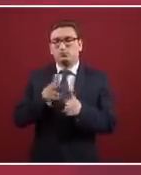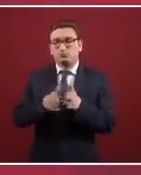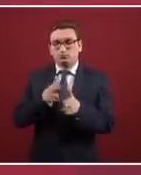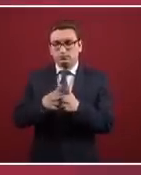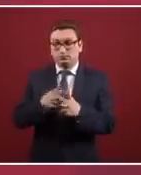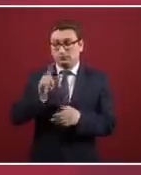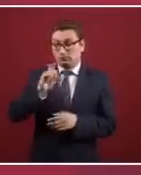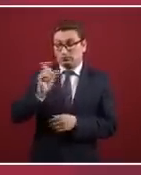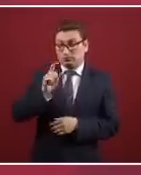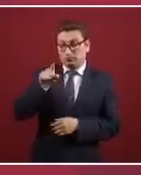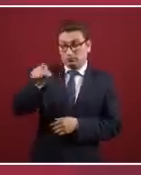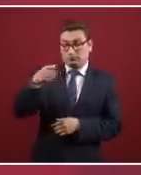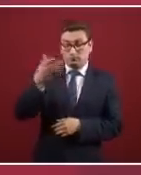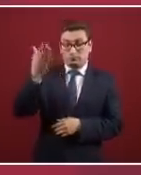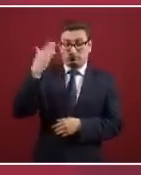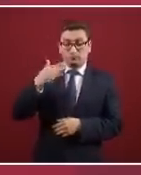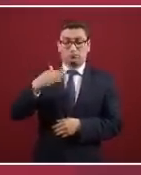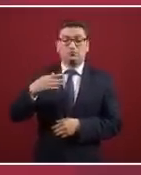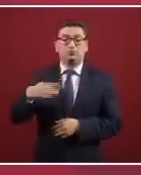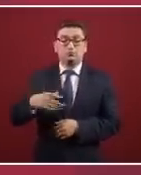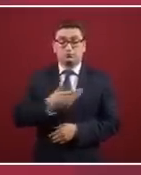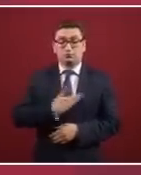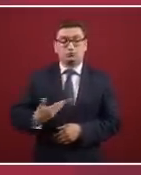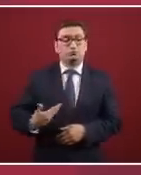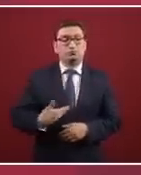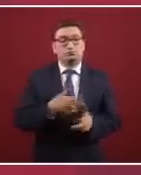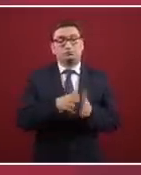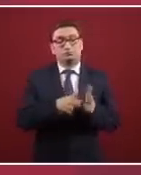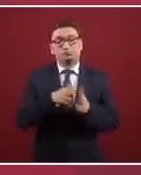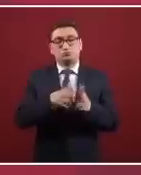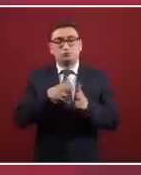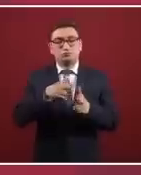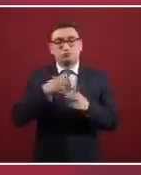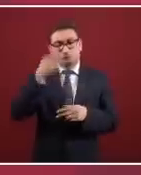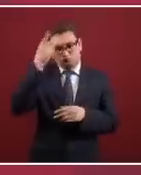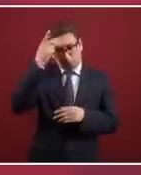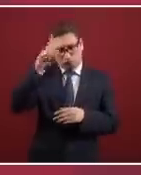Y él se fue, cuando terminó, a trabajar a una de las empresas